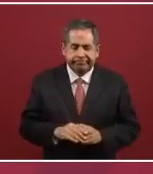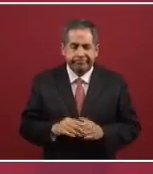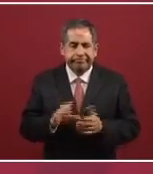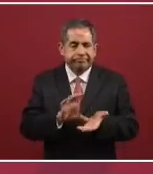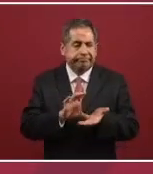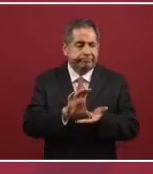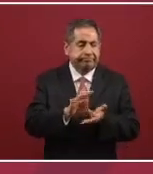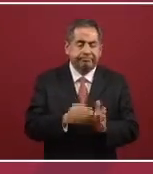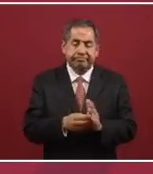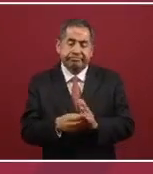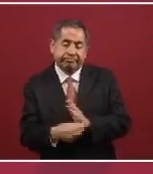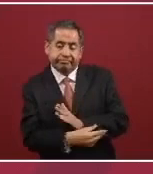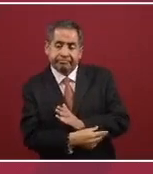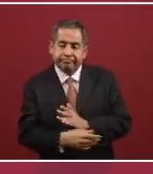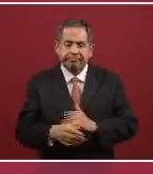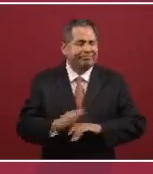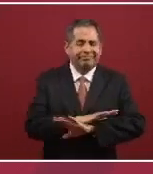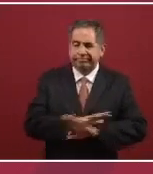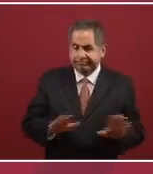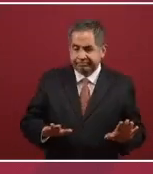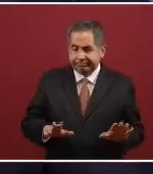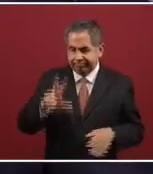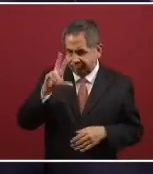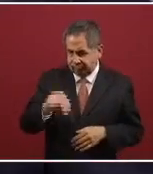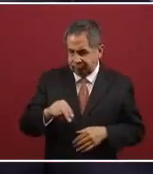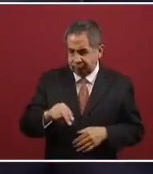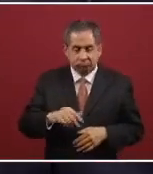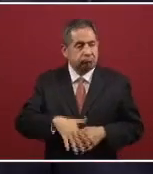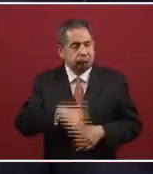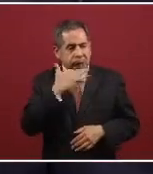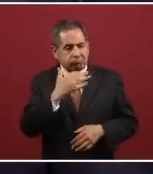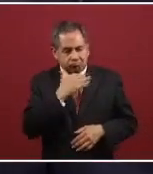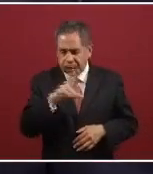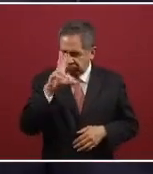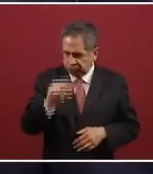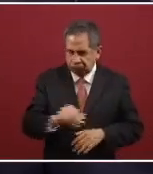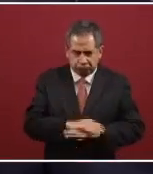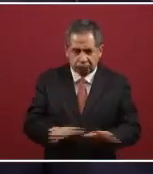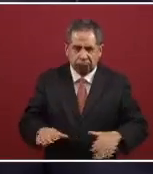desvíos y que no va a haber corrupción.